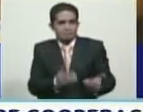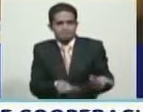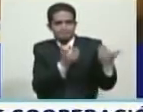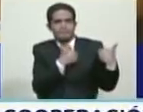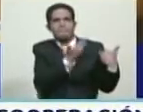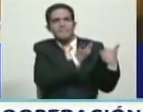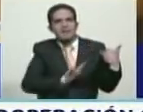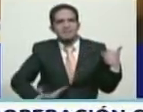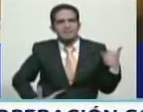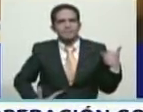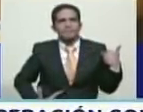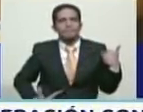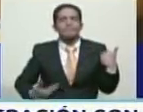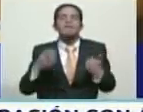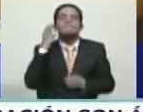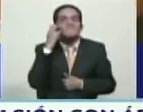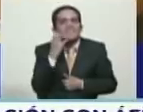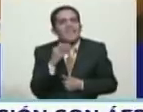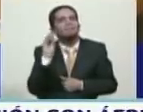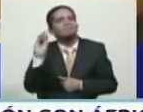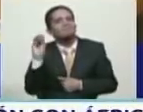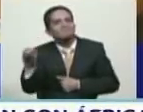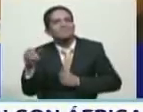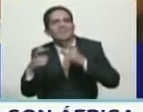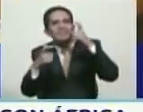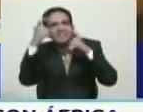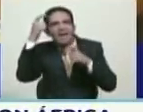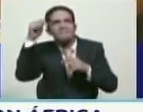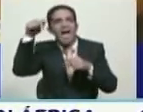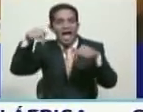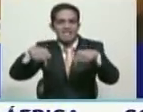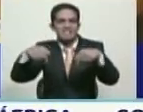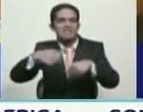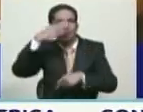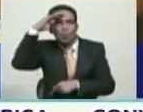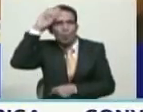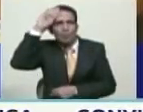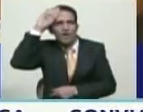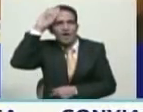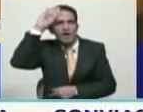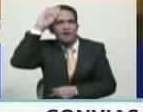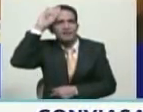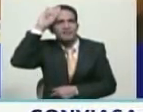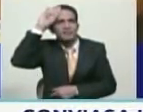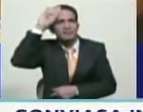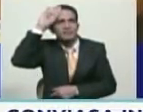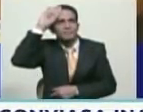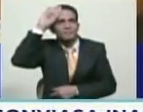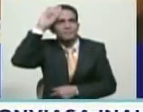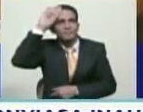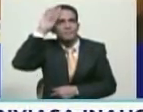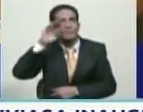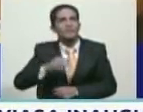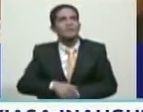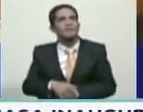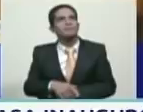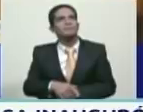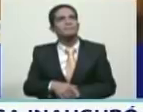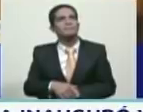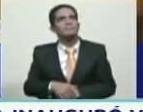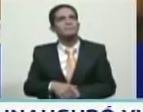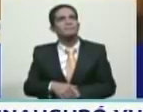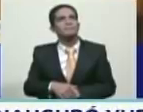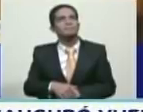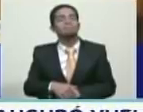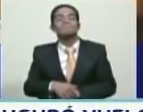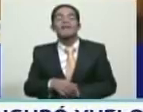Fidel le planteaba a Hugo acá en Cuba y decía a Fidel: la vista es la